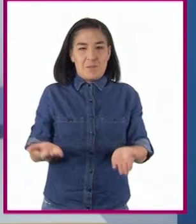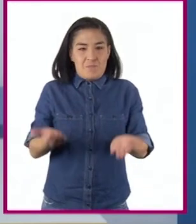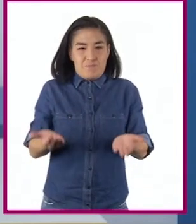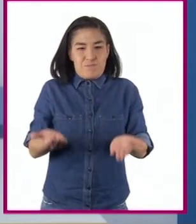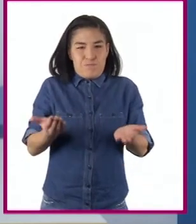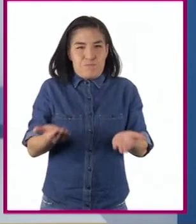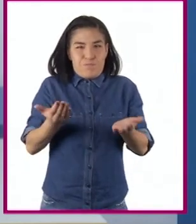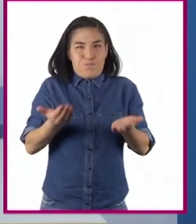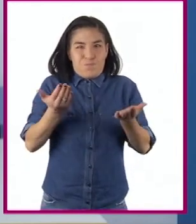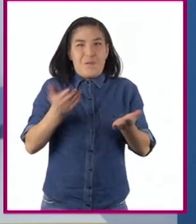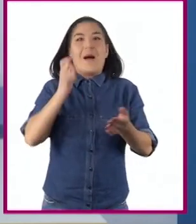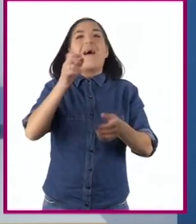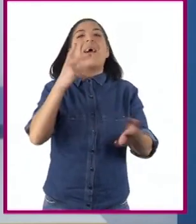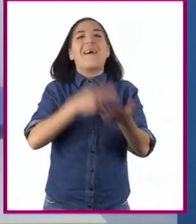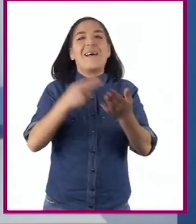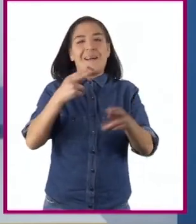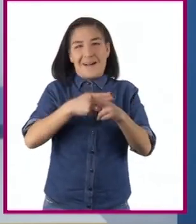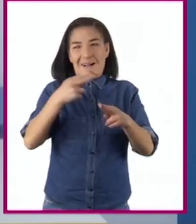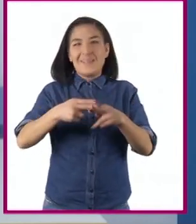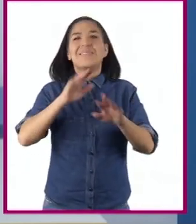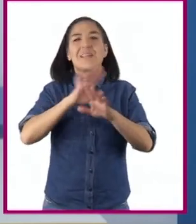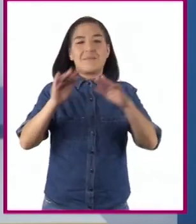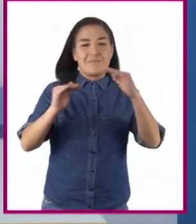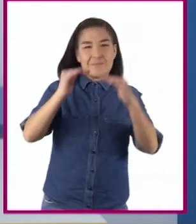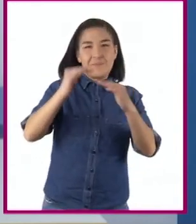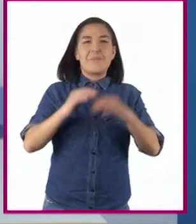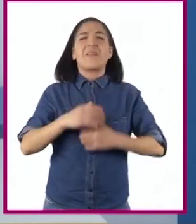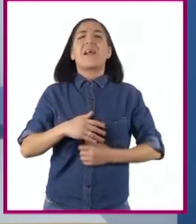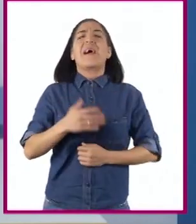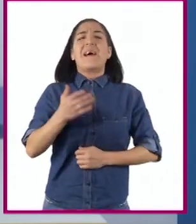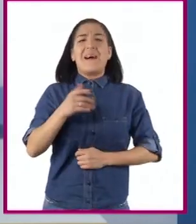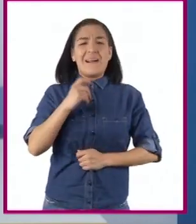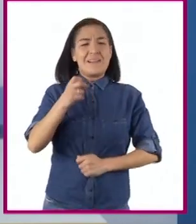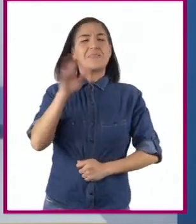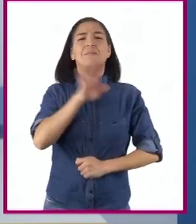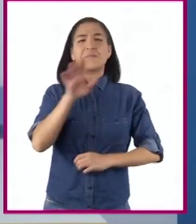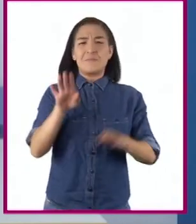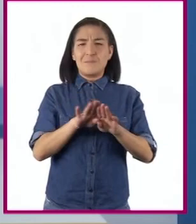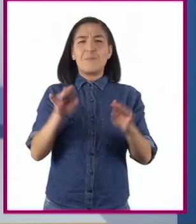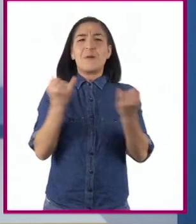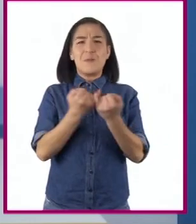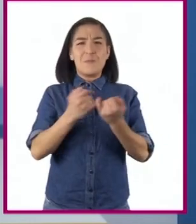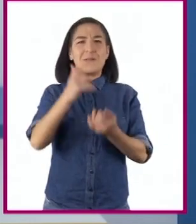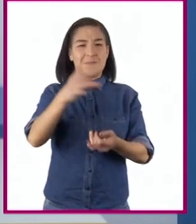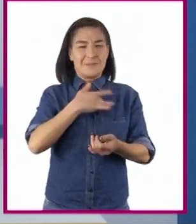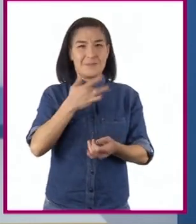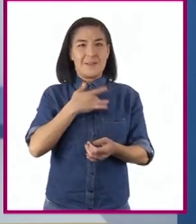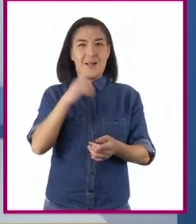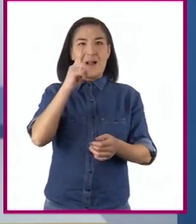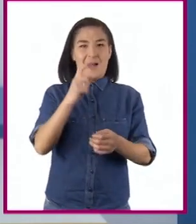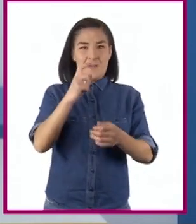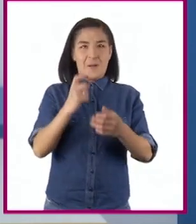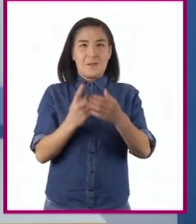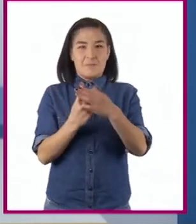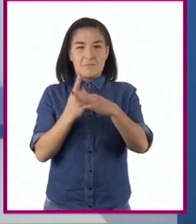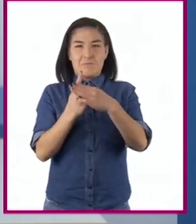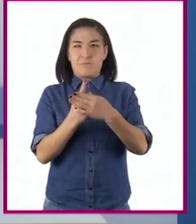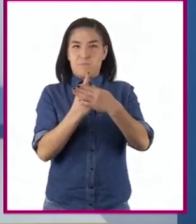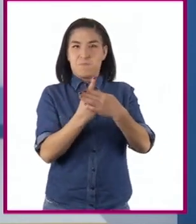equilibrio. ¿Esto es equivalente a cuando deja entrar agua en el submarino? Así